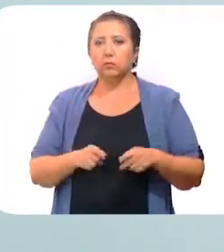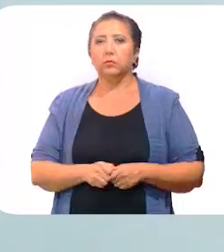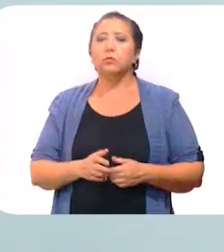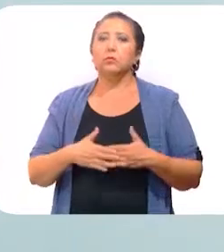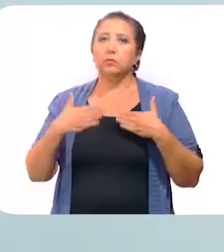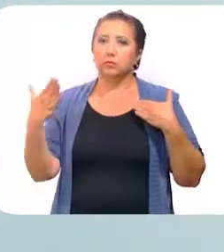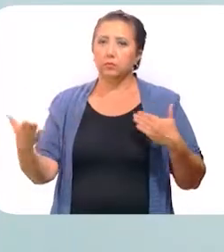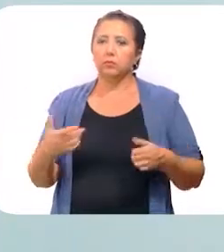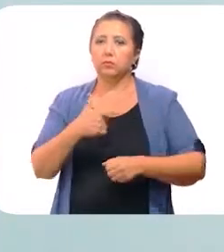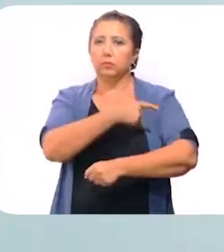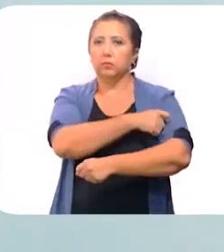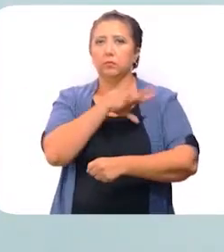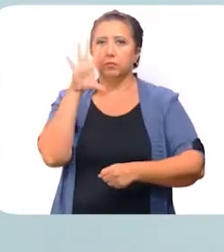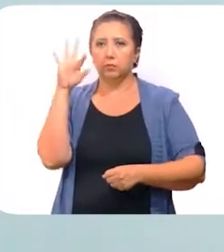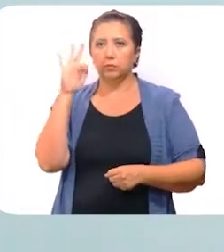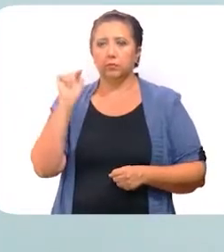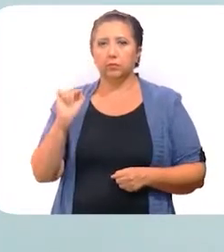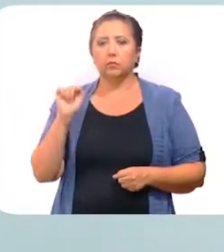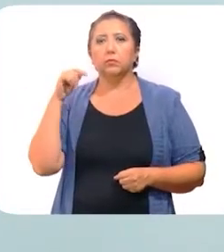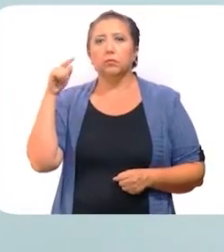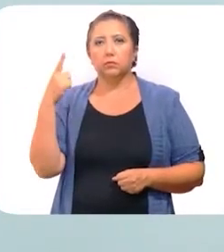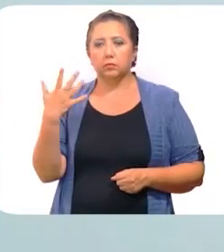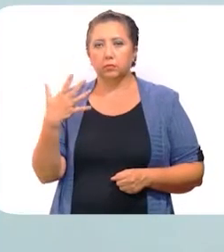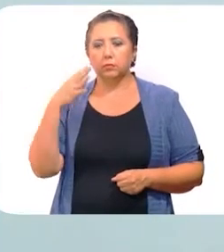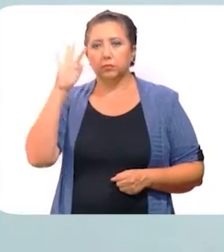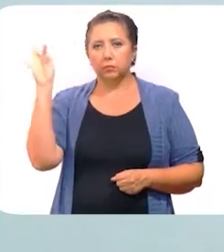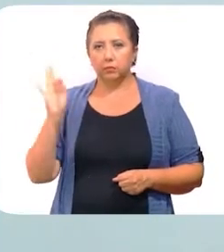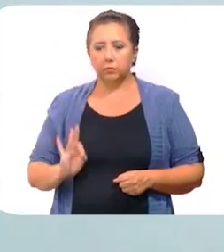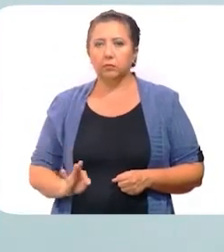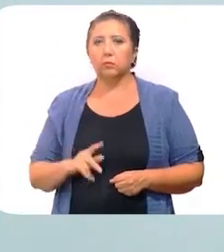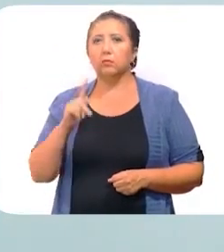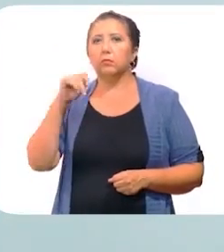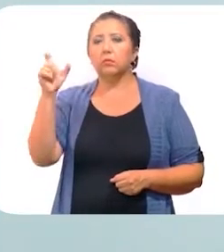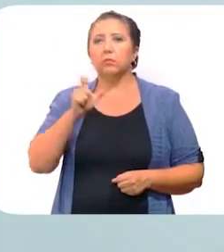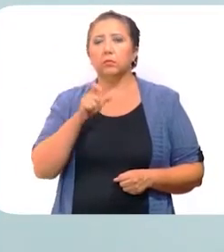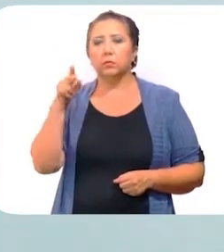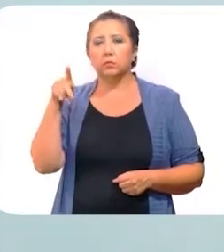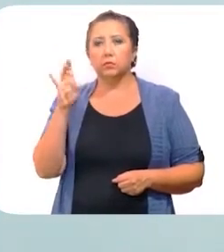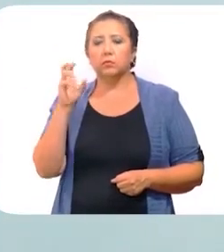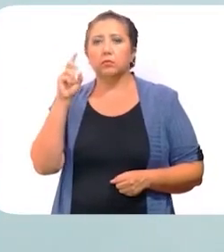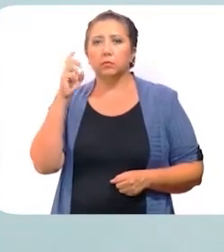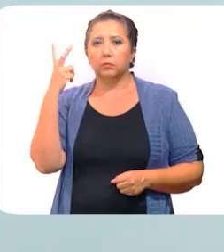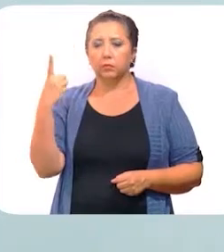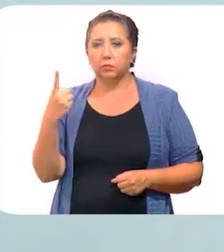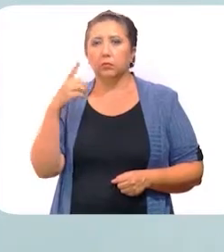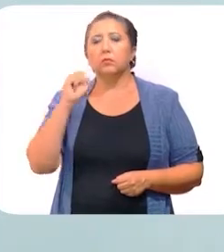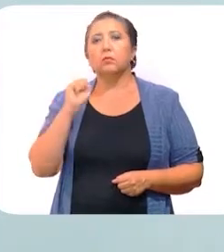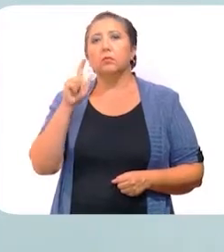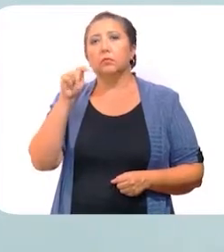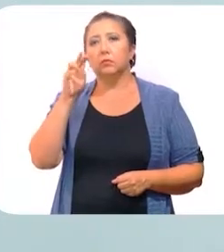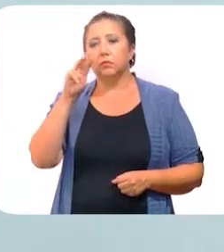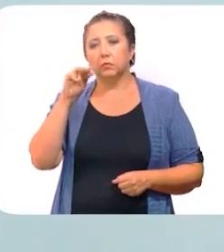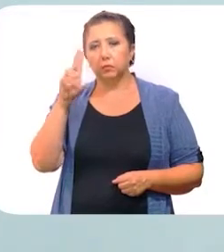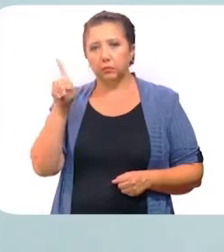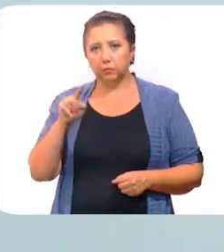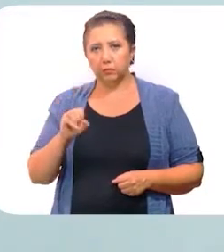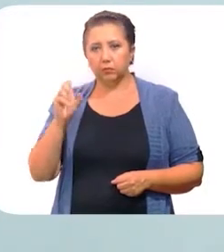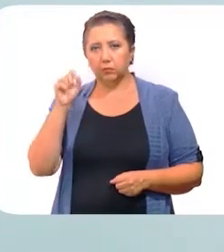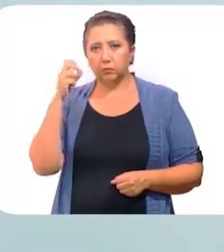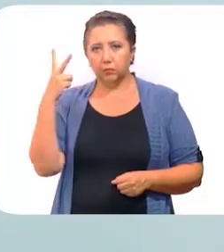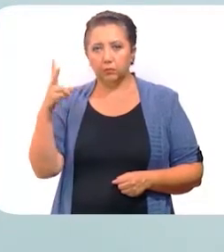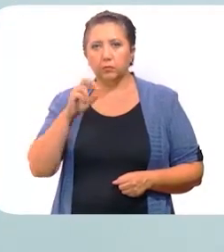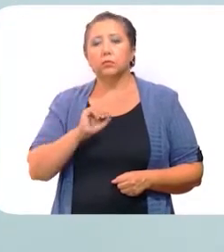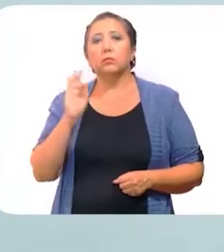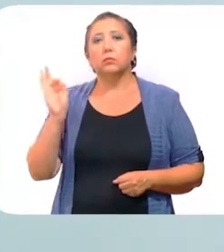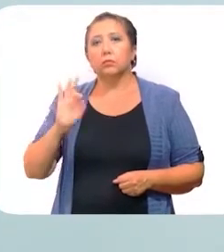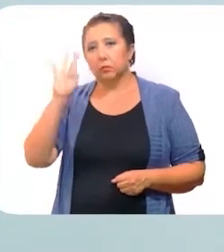un avance en la vacunación del 40,5%, Tixcocop el 31% y Temozón con el 22%. Se recuerda